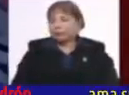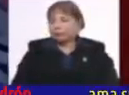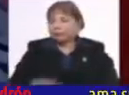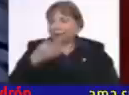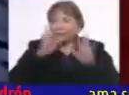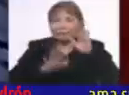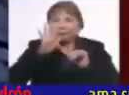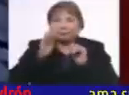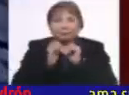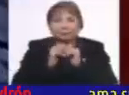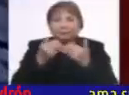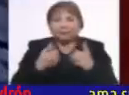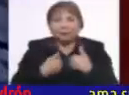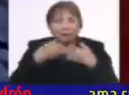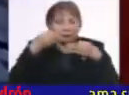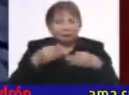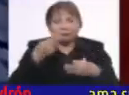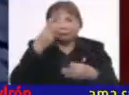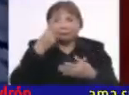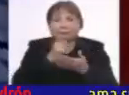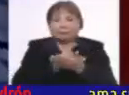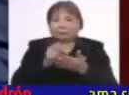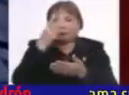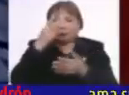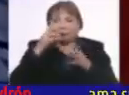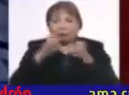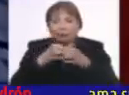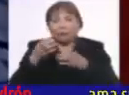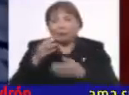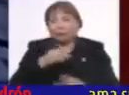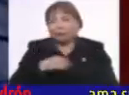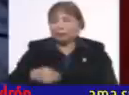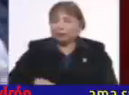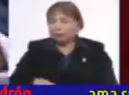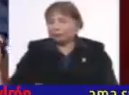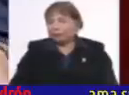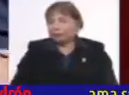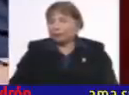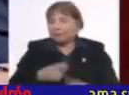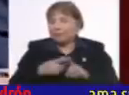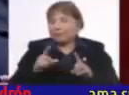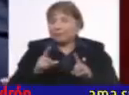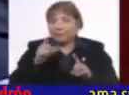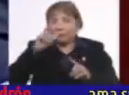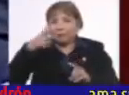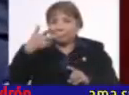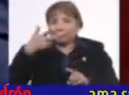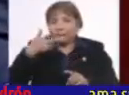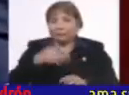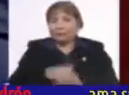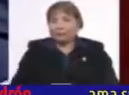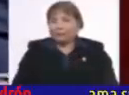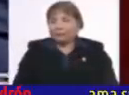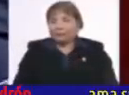estado 15 días en el cargo obviamente en dos semanas hay dos consejos de ministros pero hubo un tercero